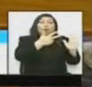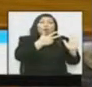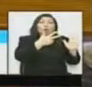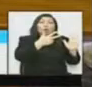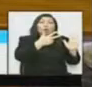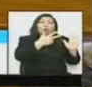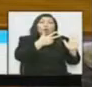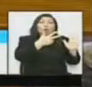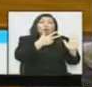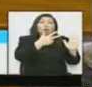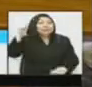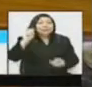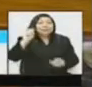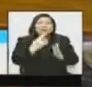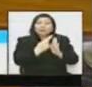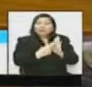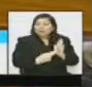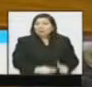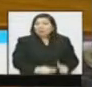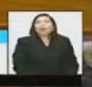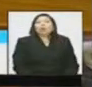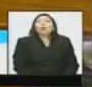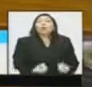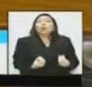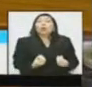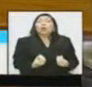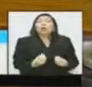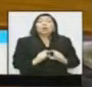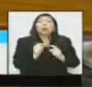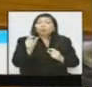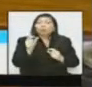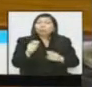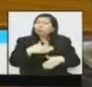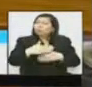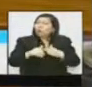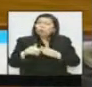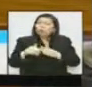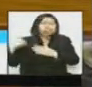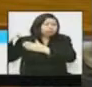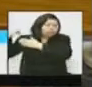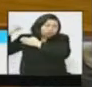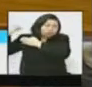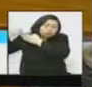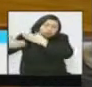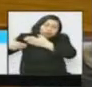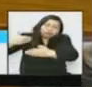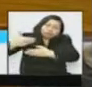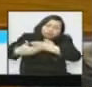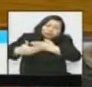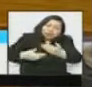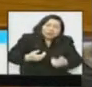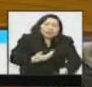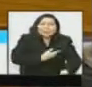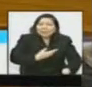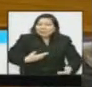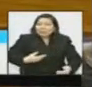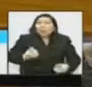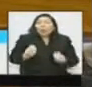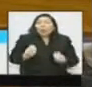entre comillas alcaldía a acuerdos con el 7 vizcarra